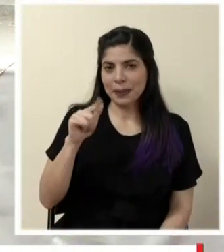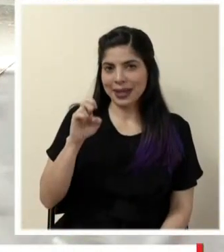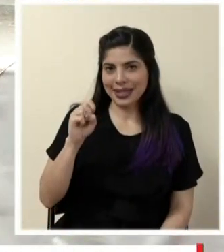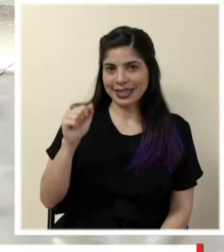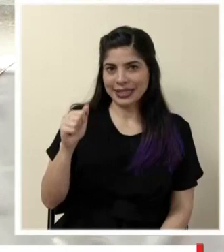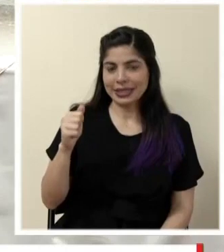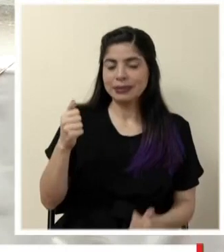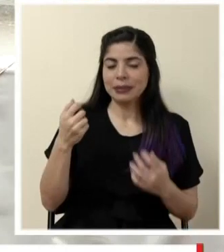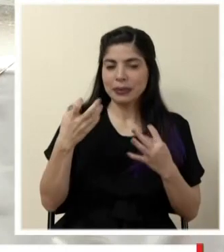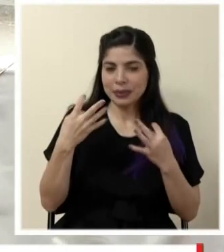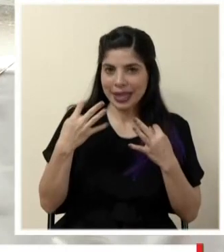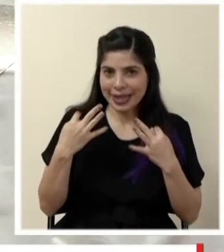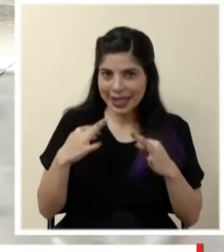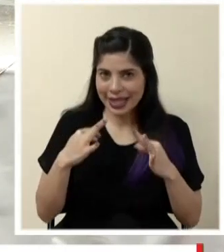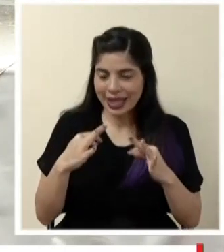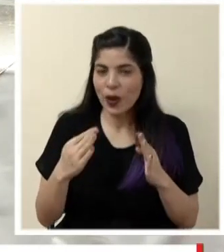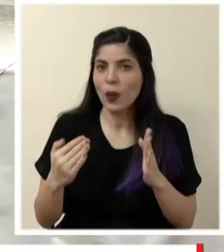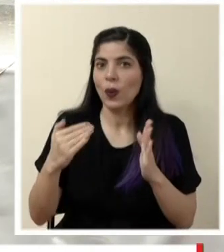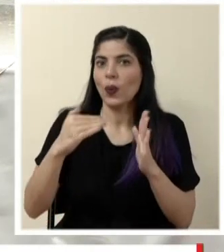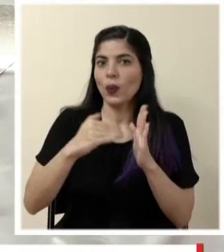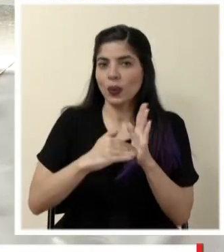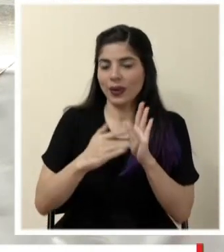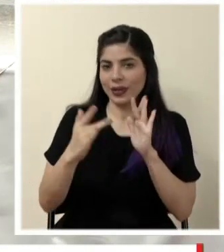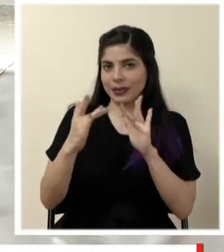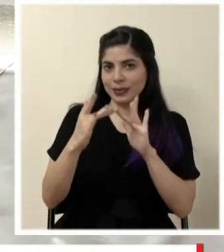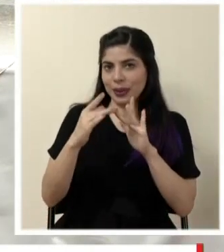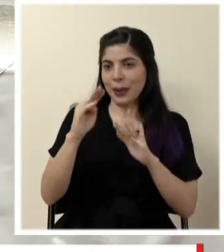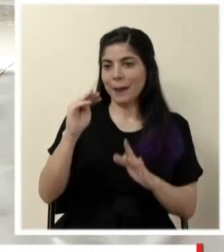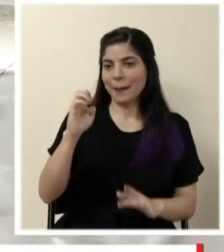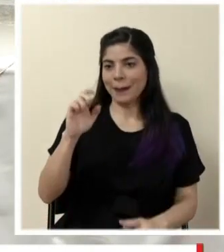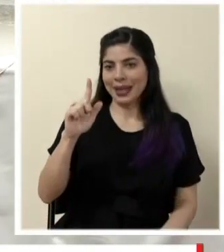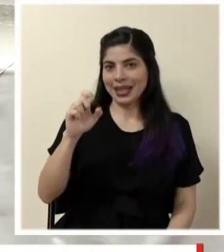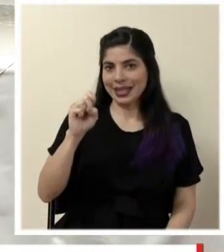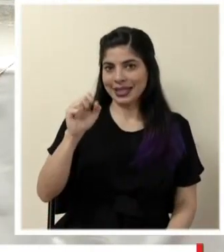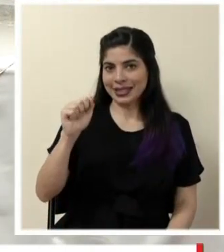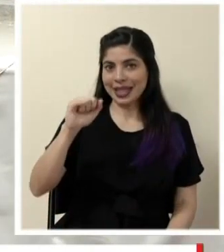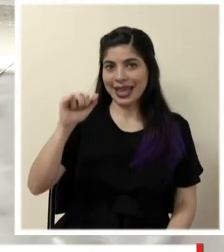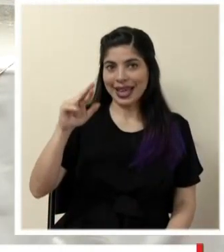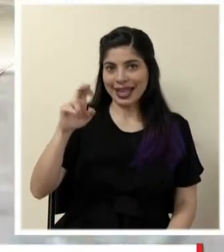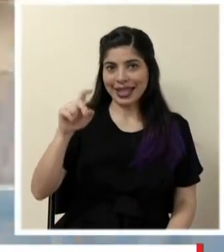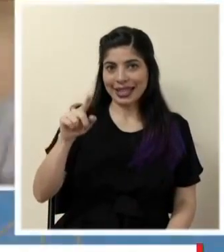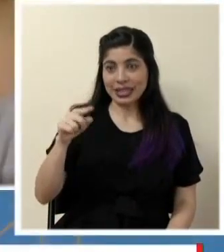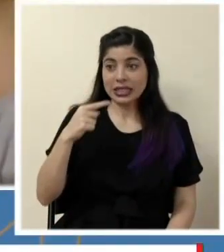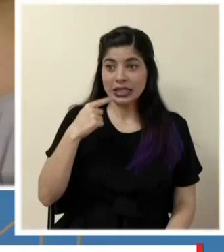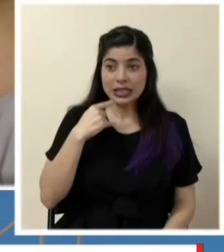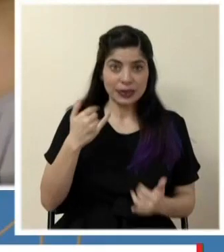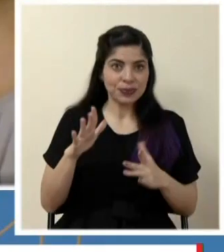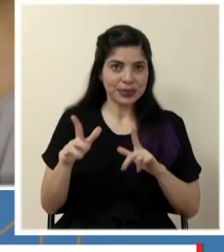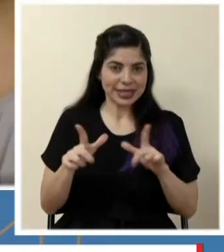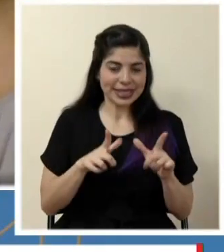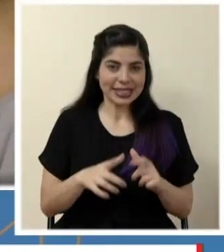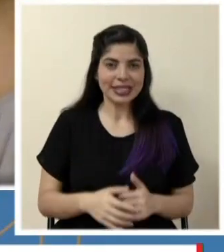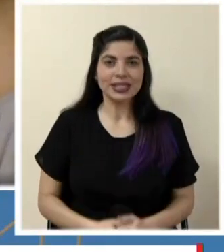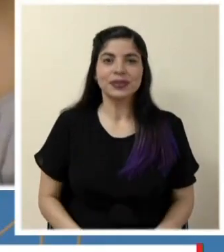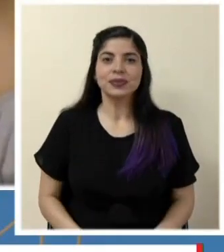Bueno, vamos a intentar volver a hacer contacto con Melisa Jerez, que me indican que ya está lista.